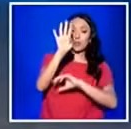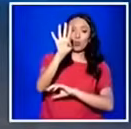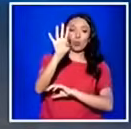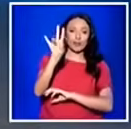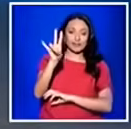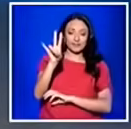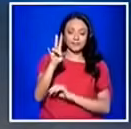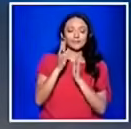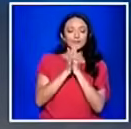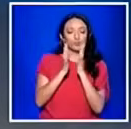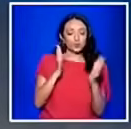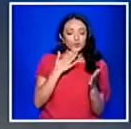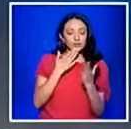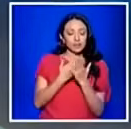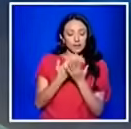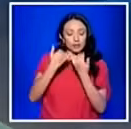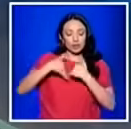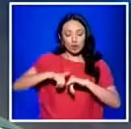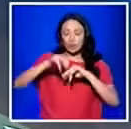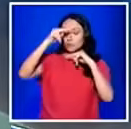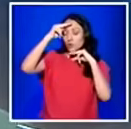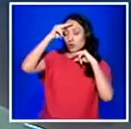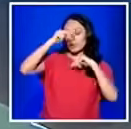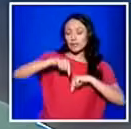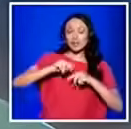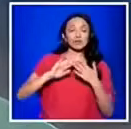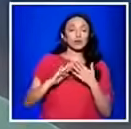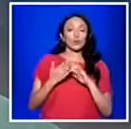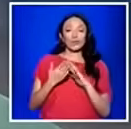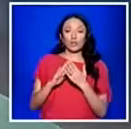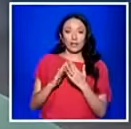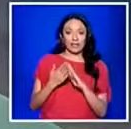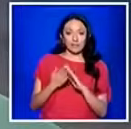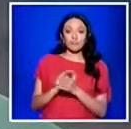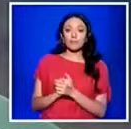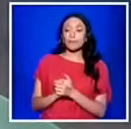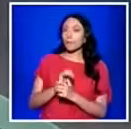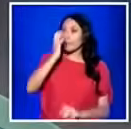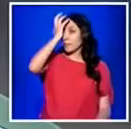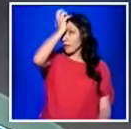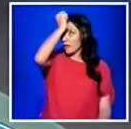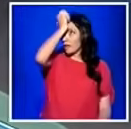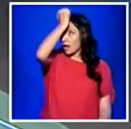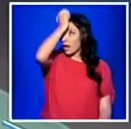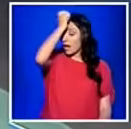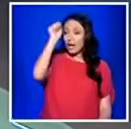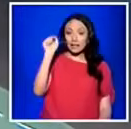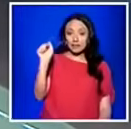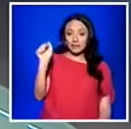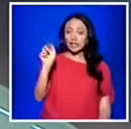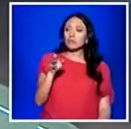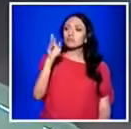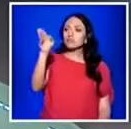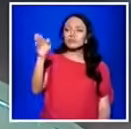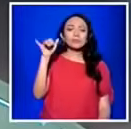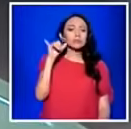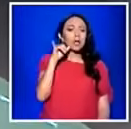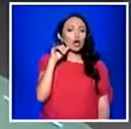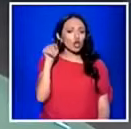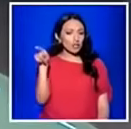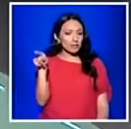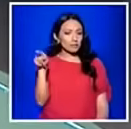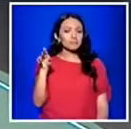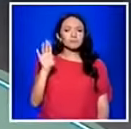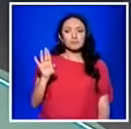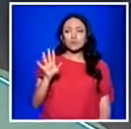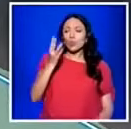8:47. Gracias por seguir en sintonía de Televistazo en la Comunidad. Y Alex Pila, nuestro compañero, recorre el cantón Rumiñahui y ahora nos va a